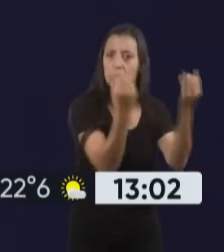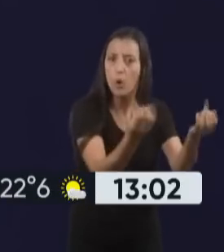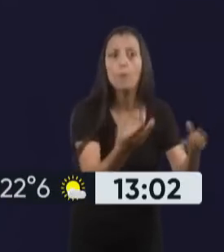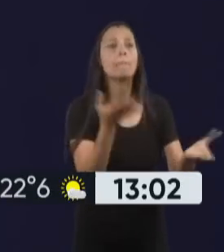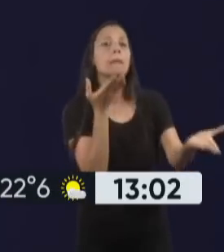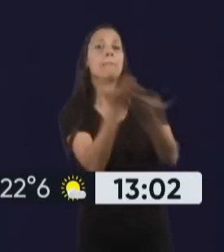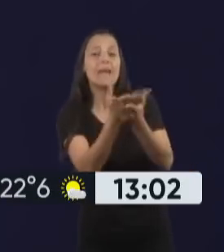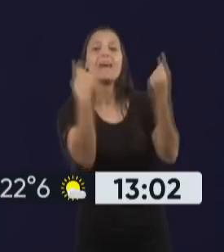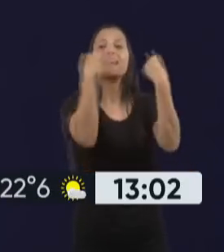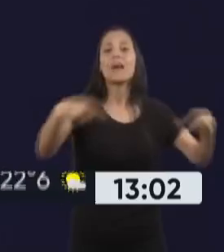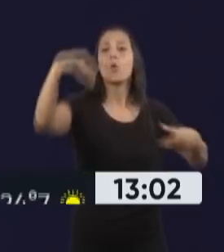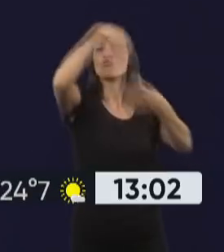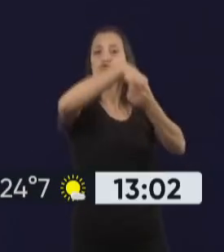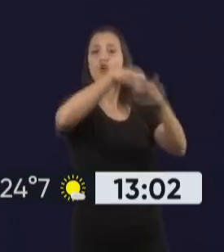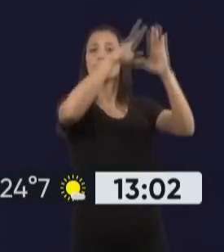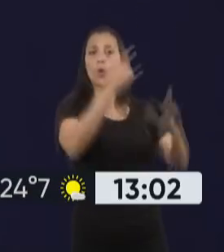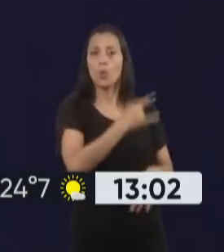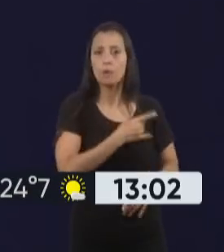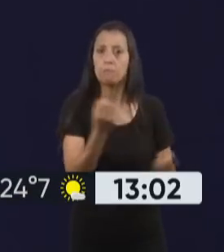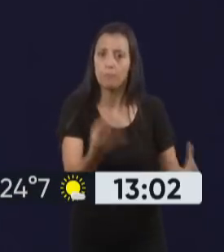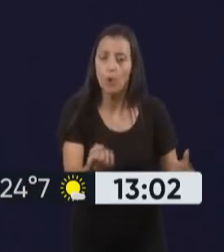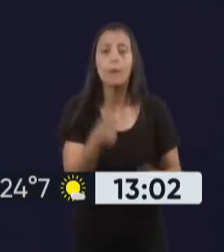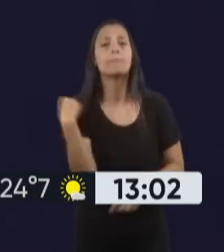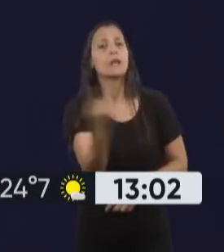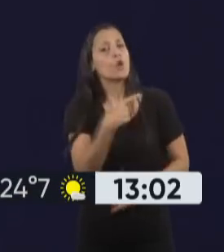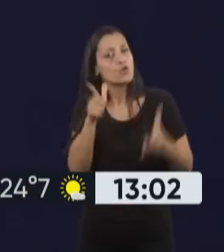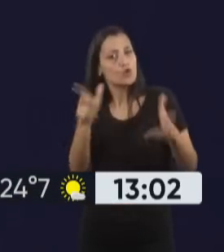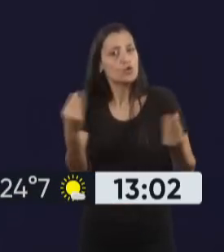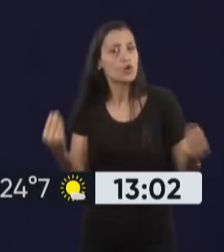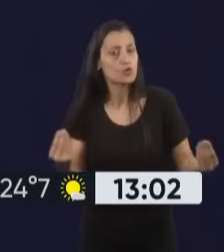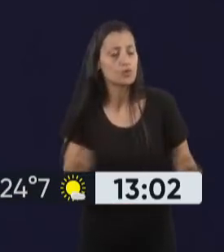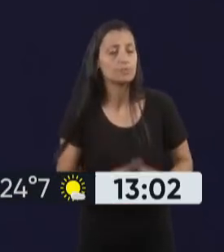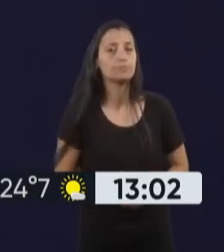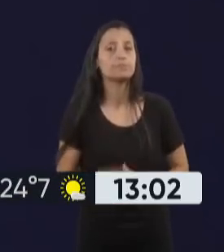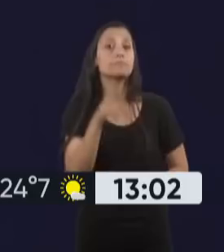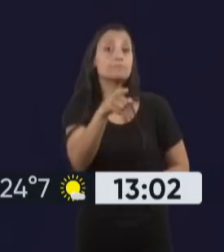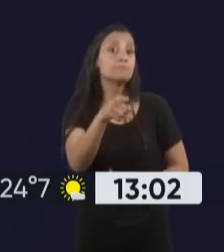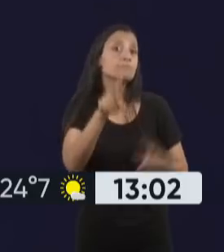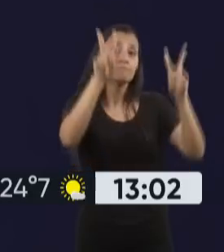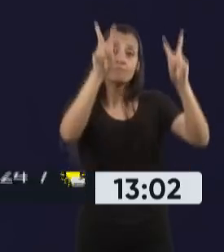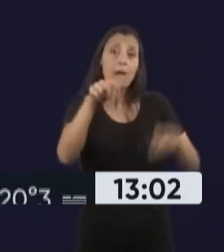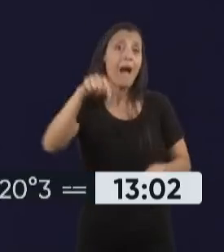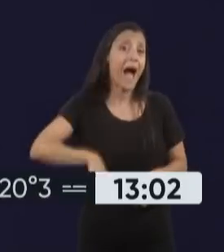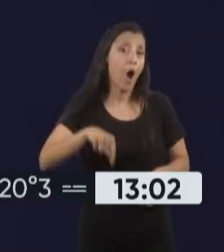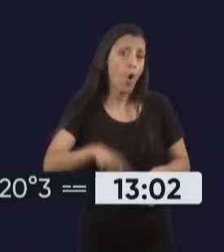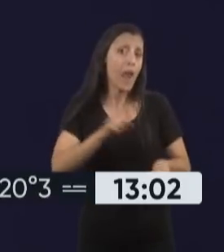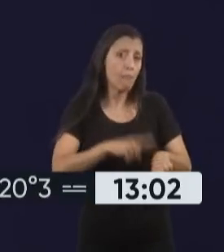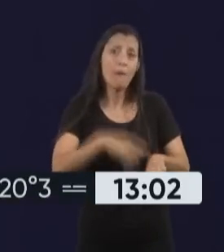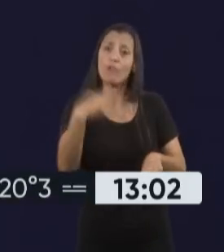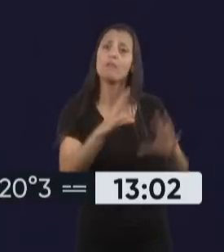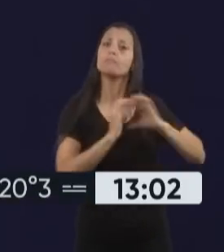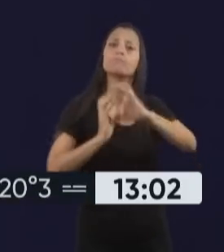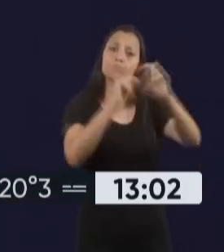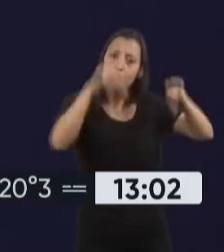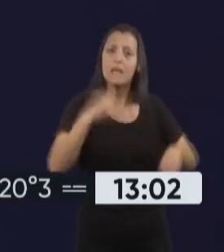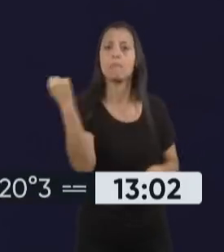recursos para la universidad. Nosotros lo que planteamos es simplemente que es una discusión que ahora es el momento de darla, precisamente ahora es